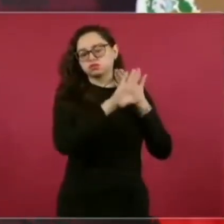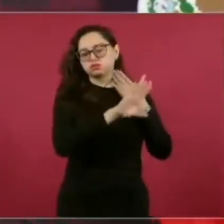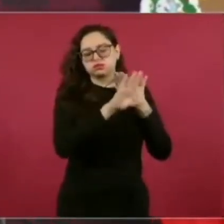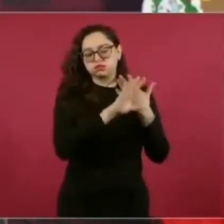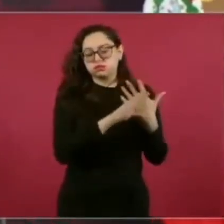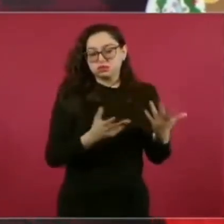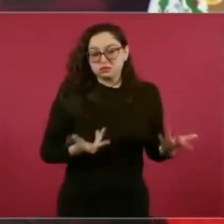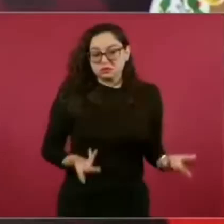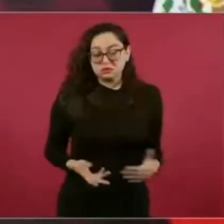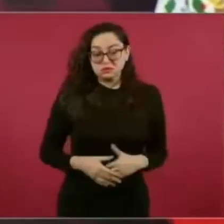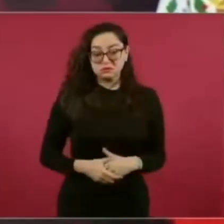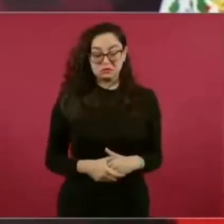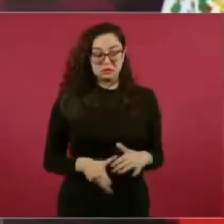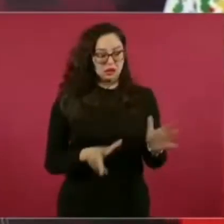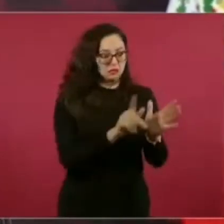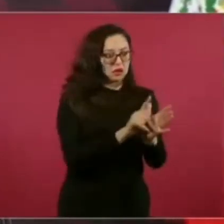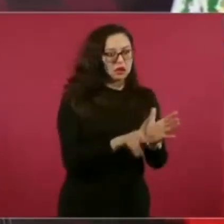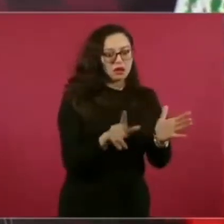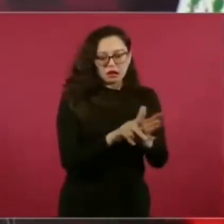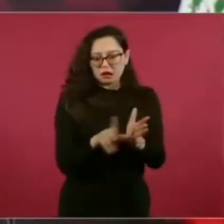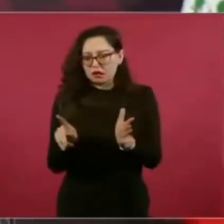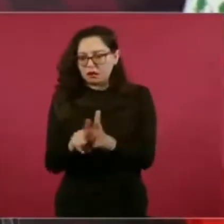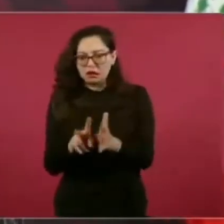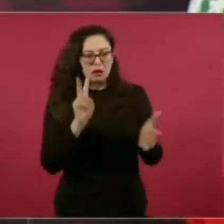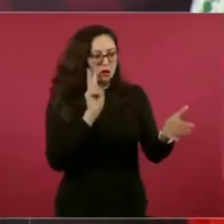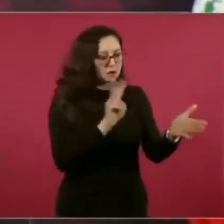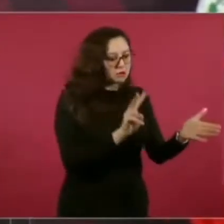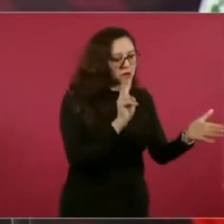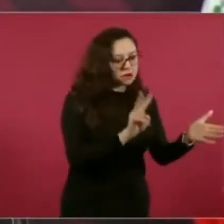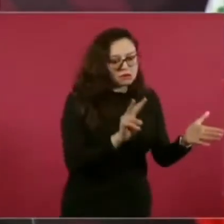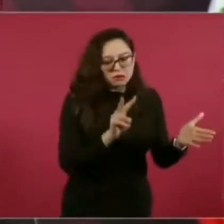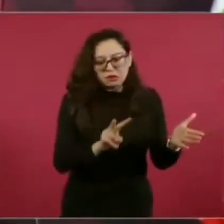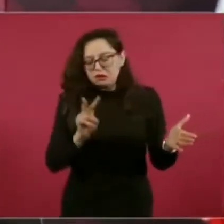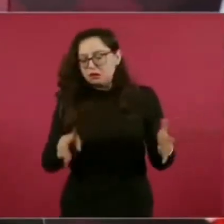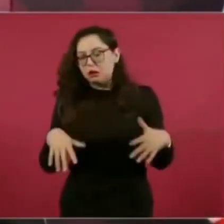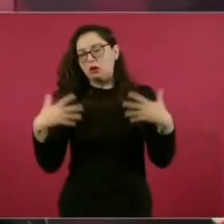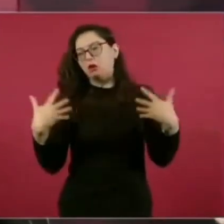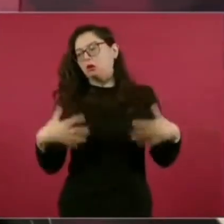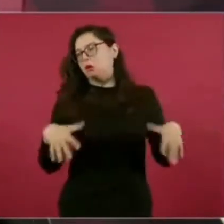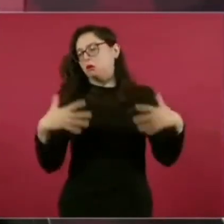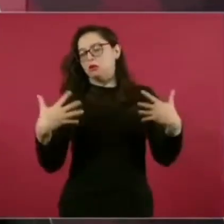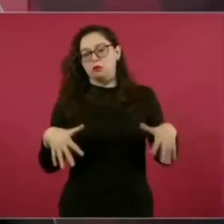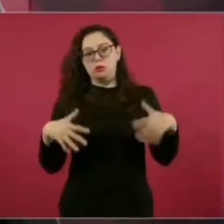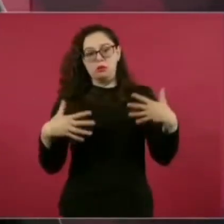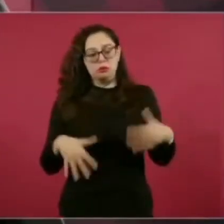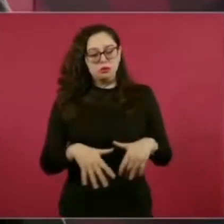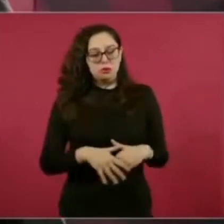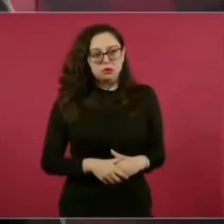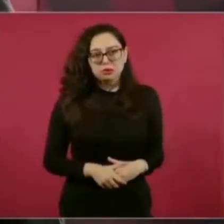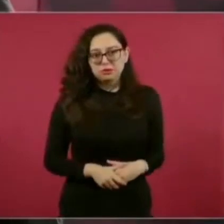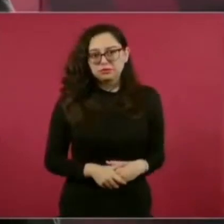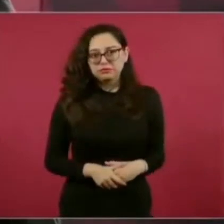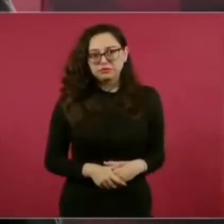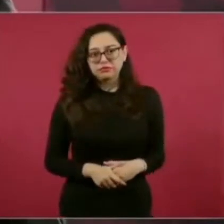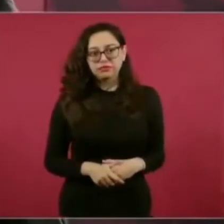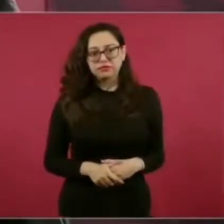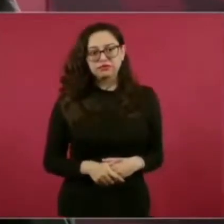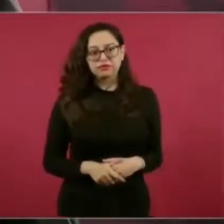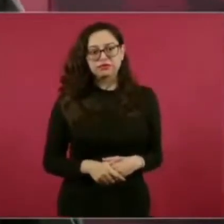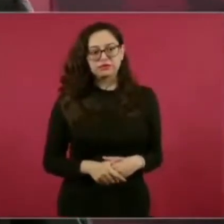Ustedes ven los periódicos vendidos o alquilados a